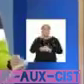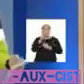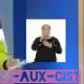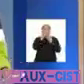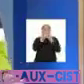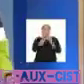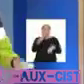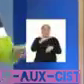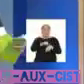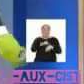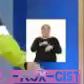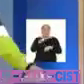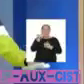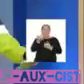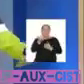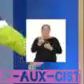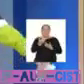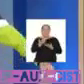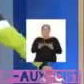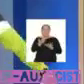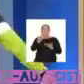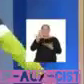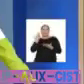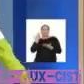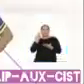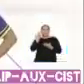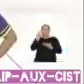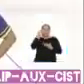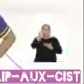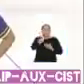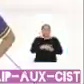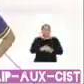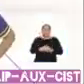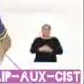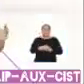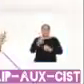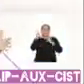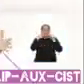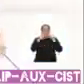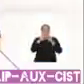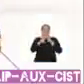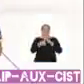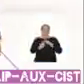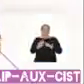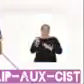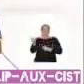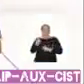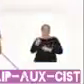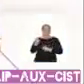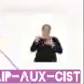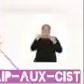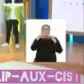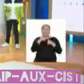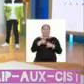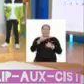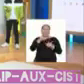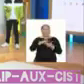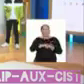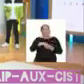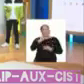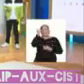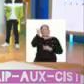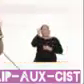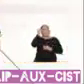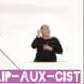perdamos más tiempo, que el presente se vuelve pasado y tenemos que avanzar. Como vieron al inicio, Jonathan y yo estábamos jugando a adivinar